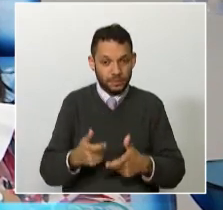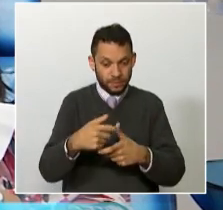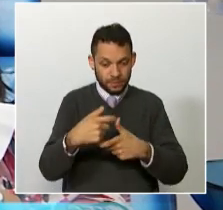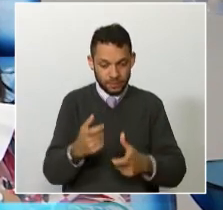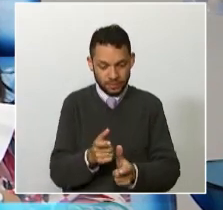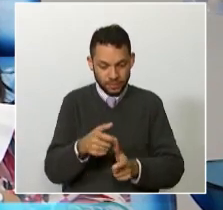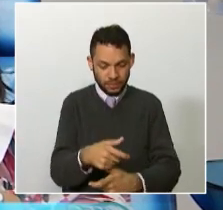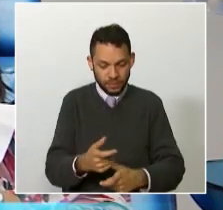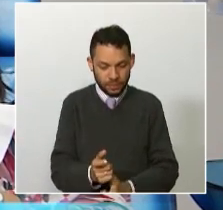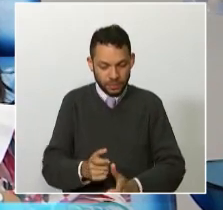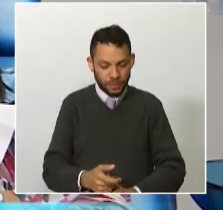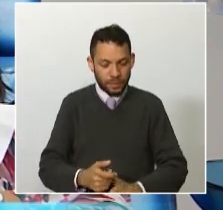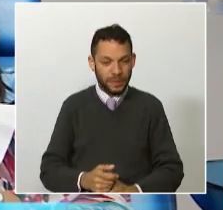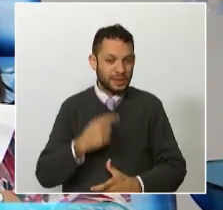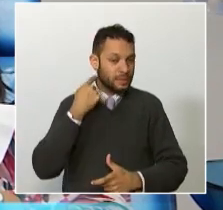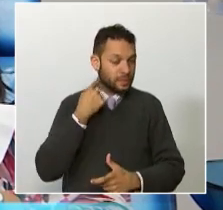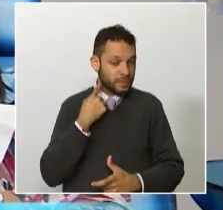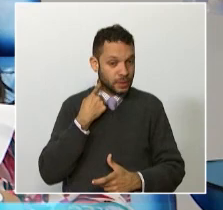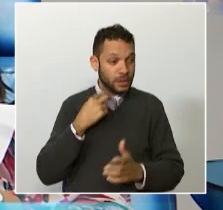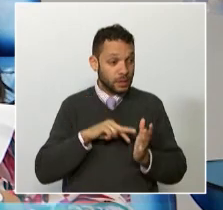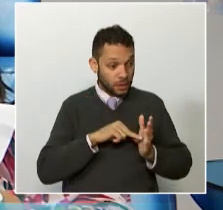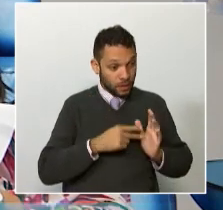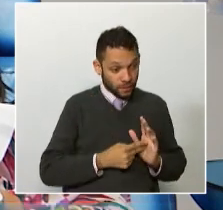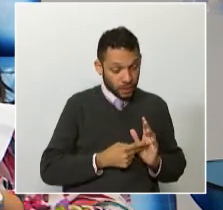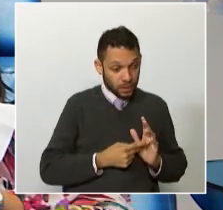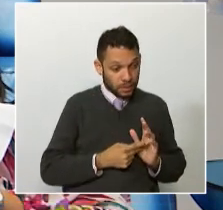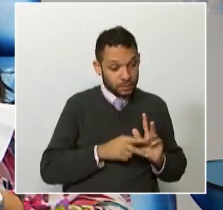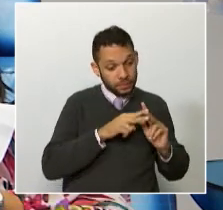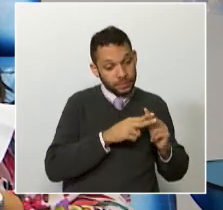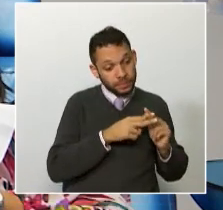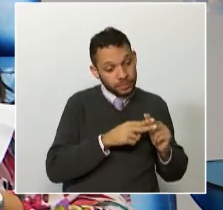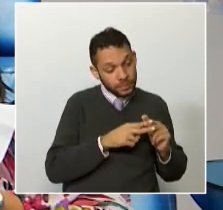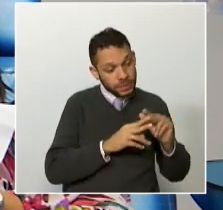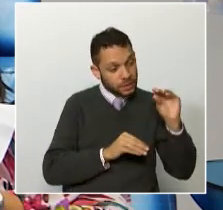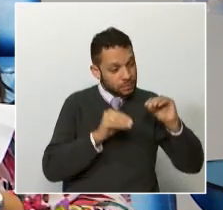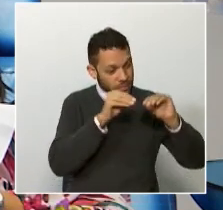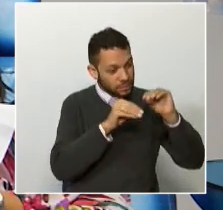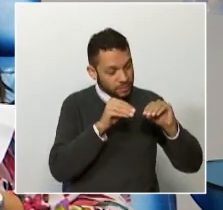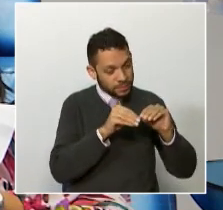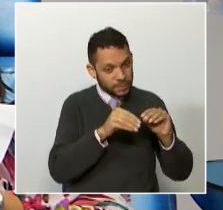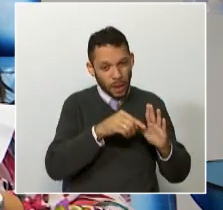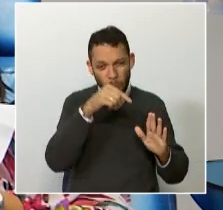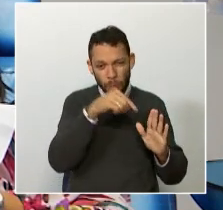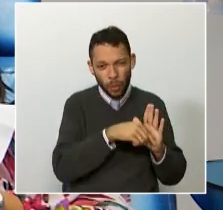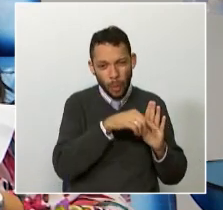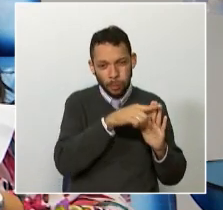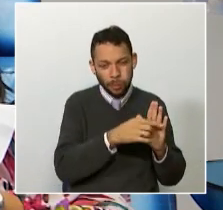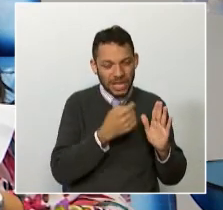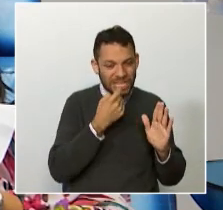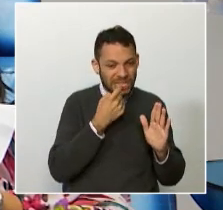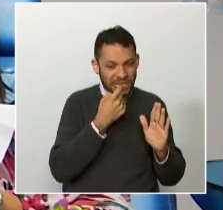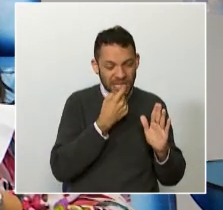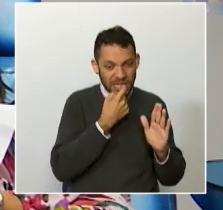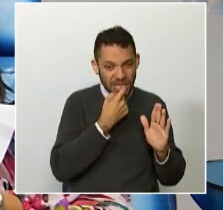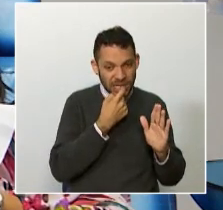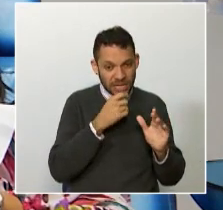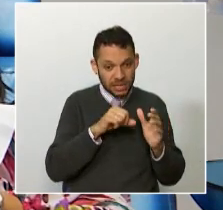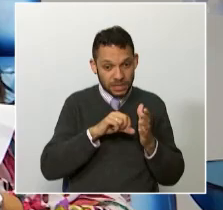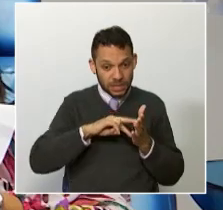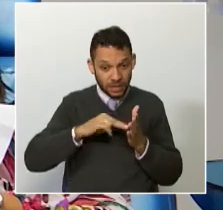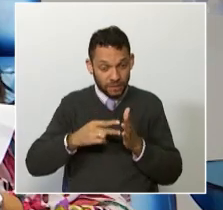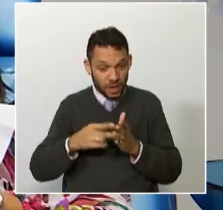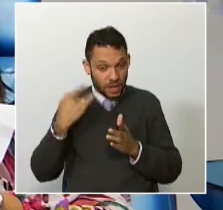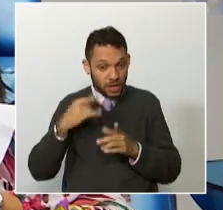yo le explicaba a ella, no significa que porque tú tengas un tratamiento de conducto en esta zona, pues tú vas a sufrir de los